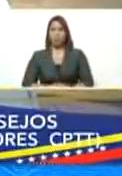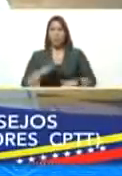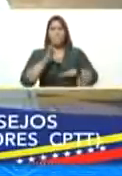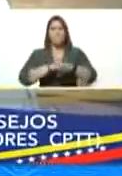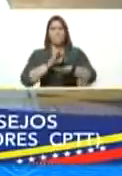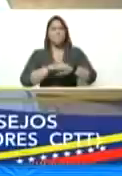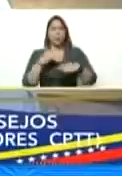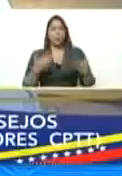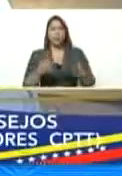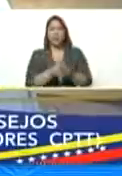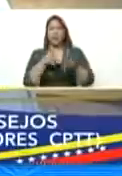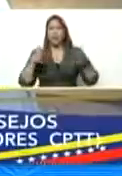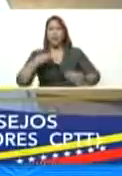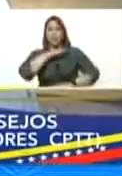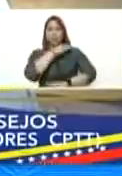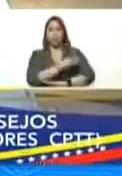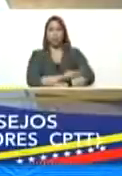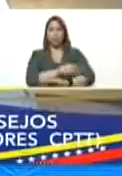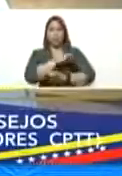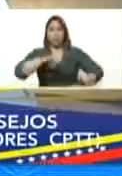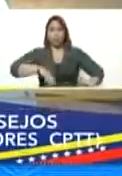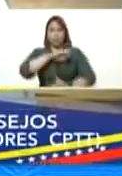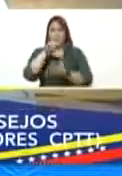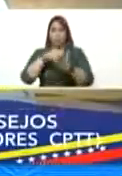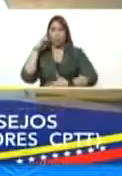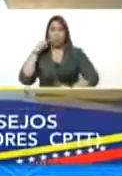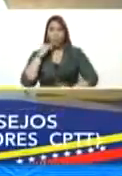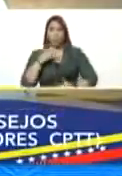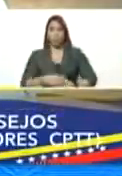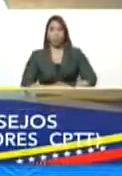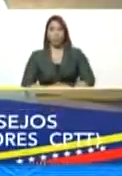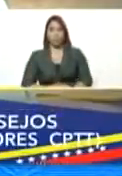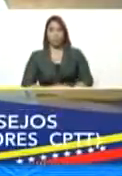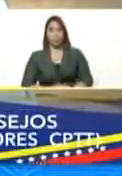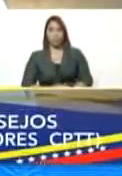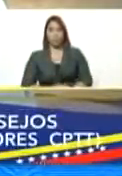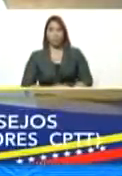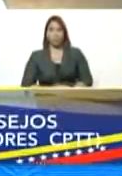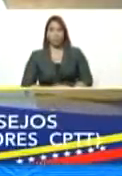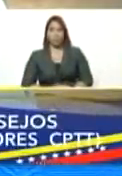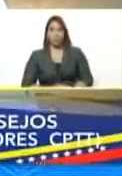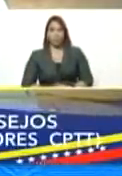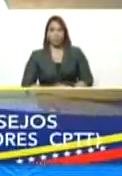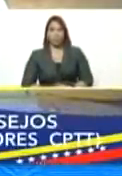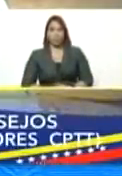de la gran fortaleza de la Fuerza Armada Nacional Bolivariana?